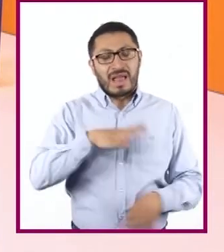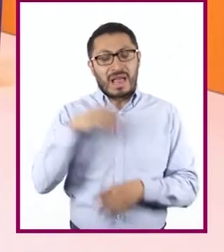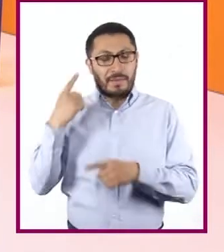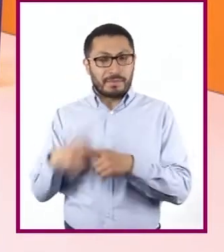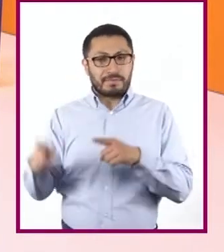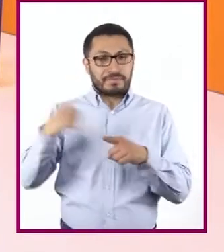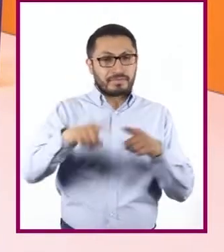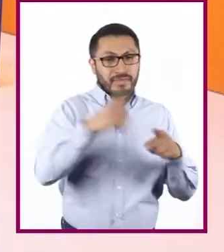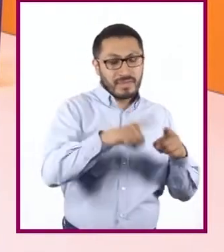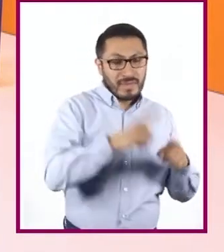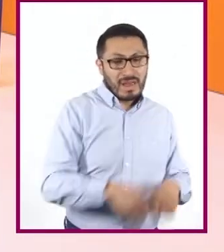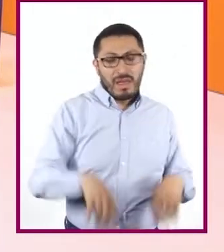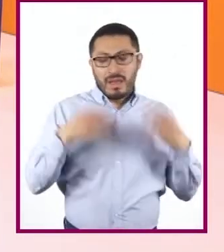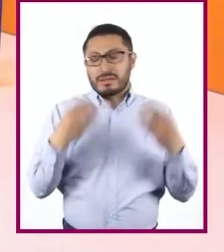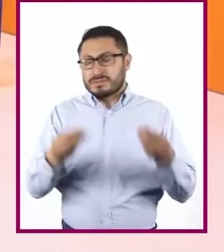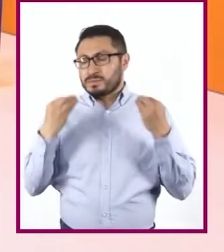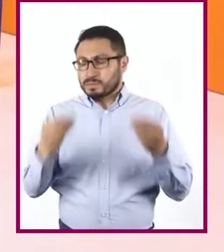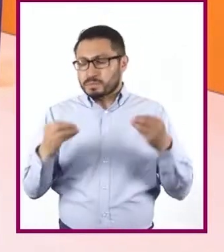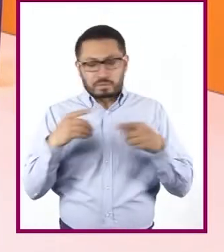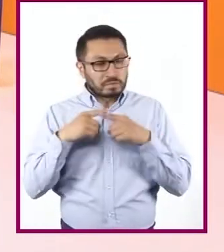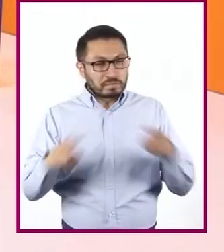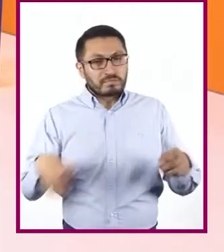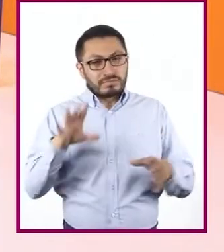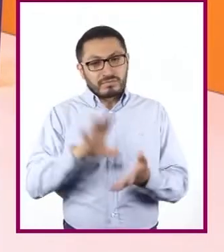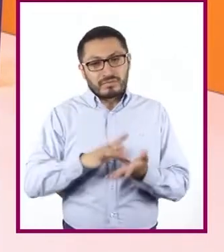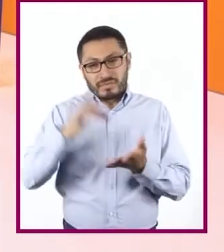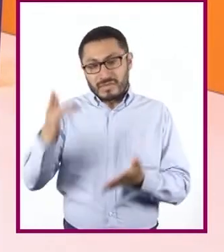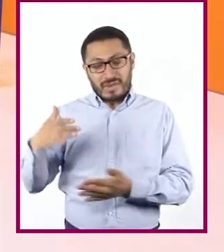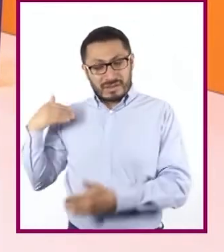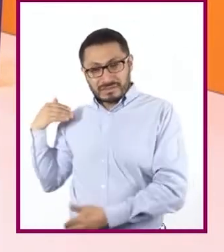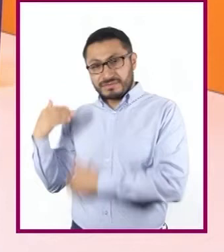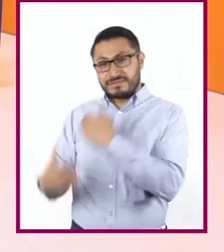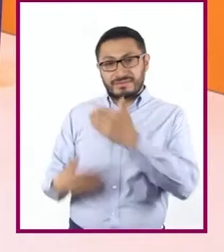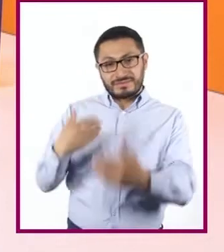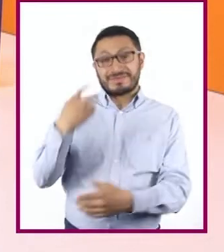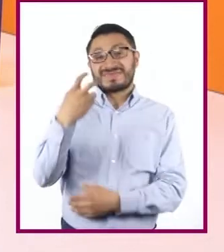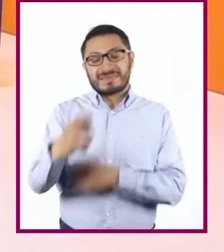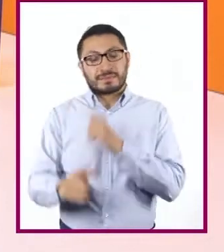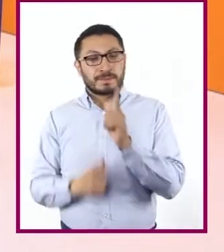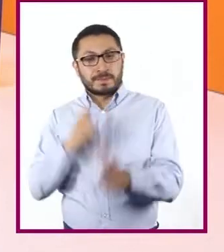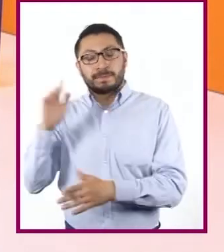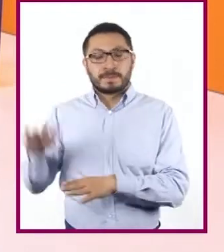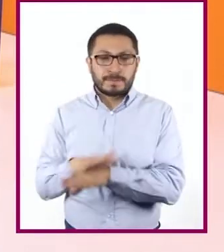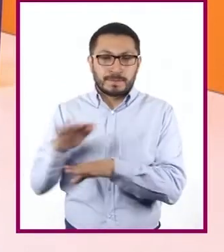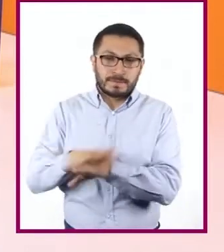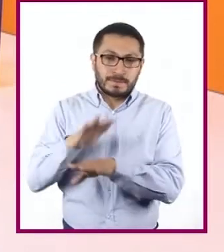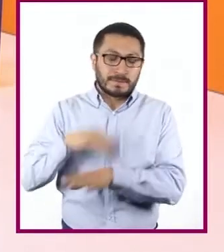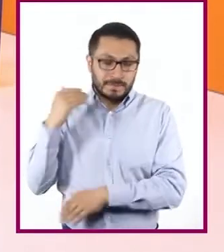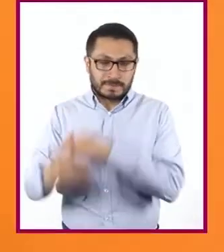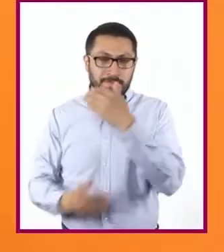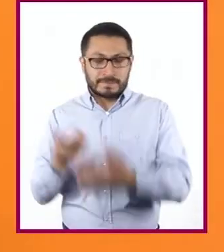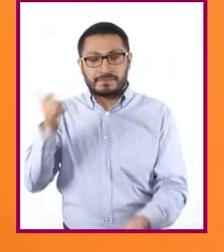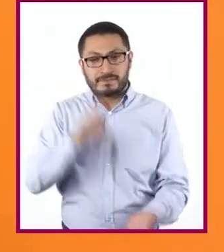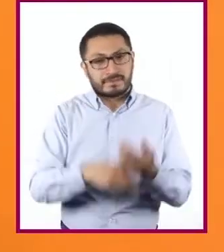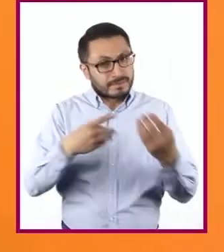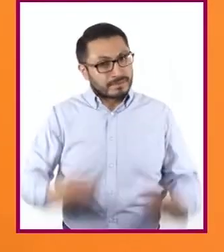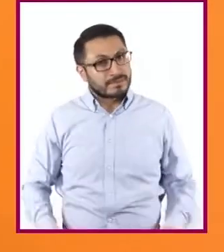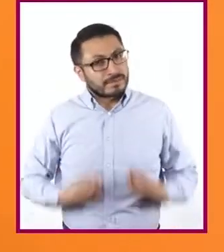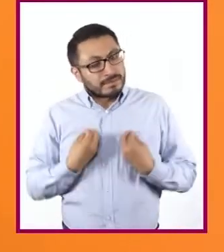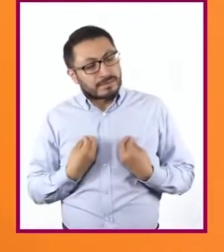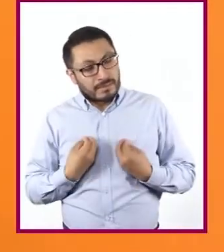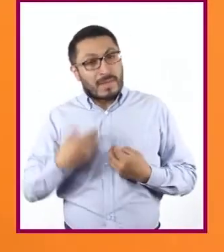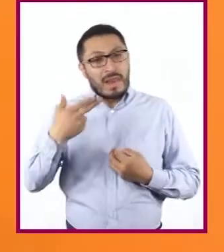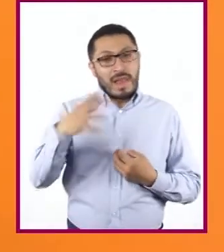biodiversidad enorme gracias a la evolución, ese proceso de cambio gradual que ocurre en los seres vivos. El Homo